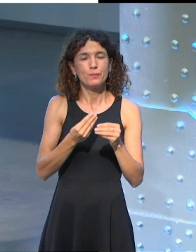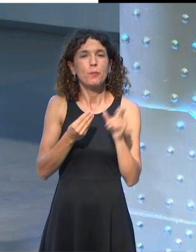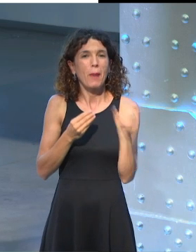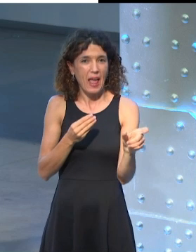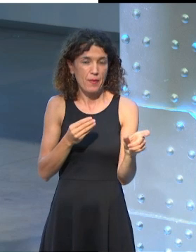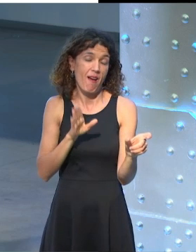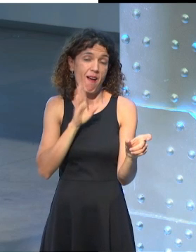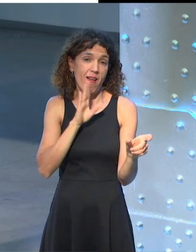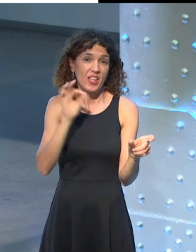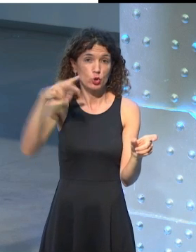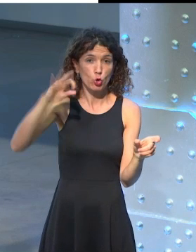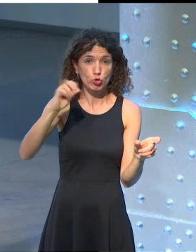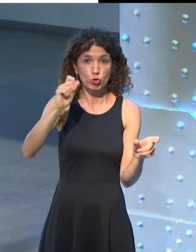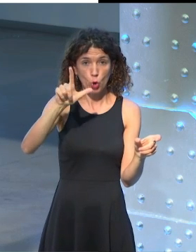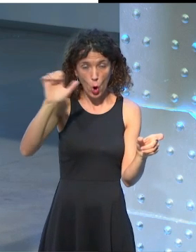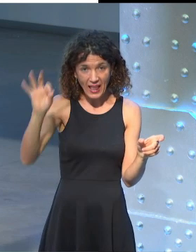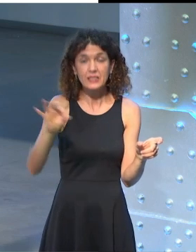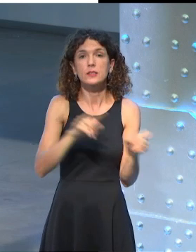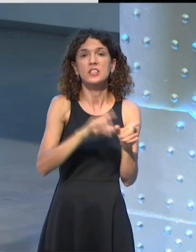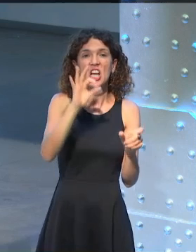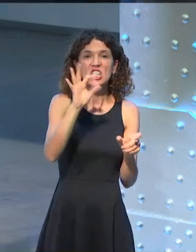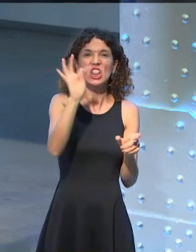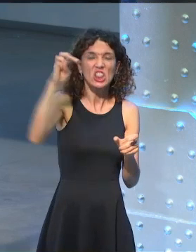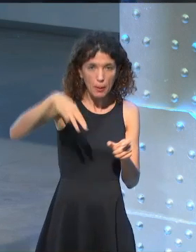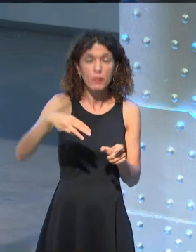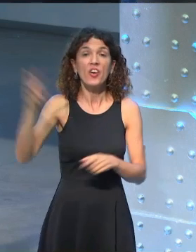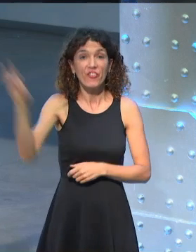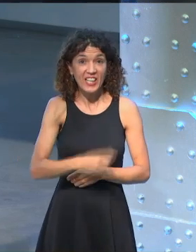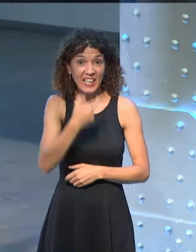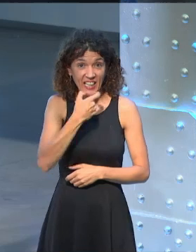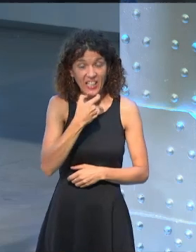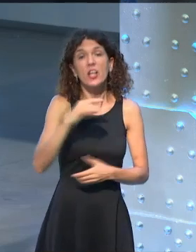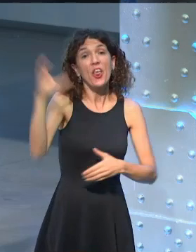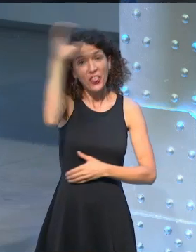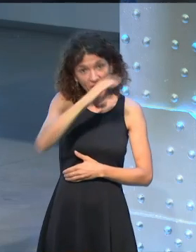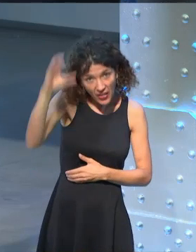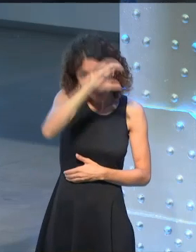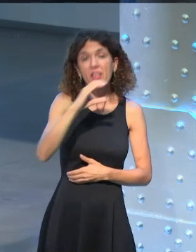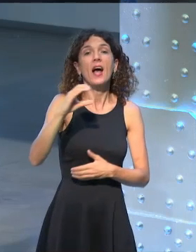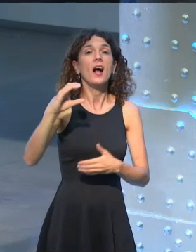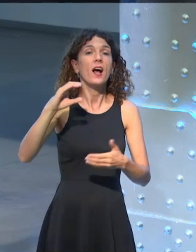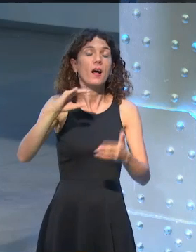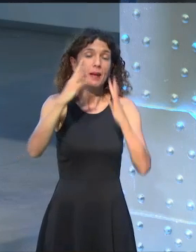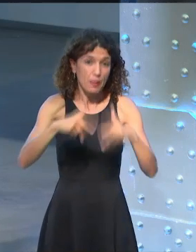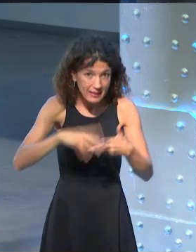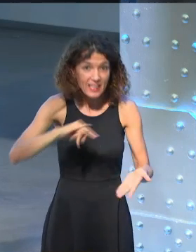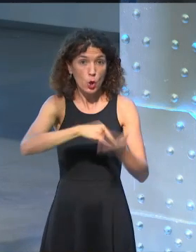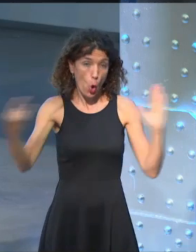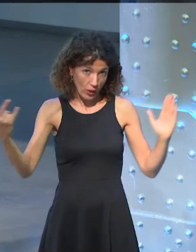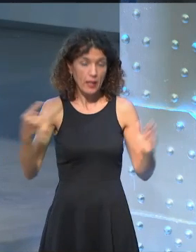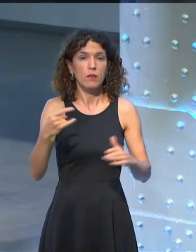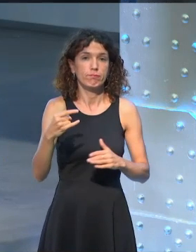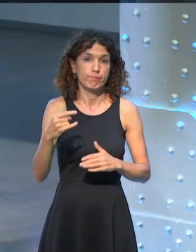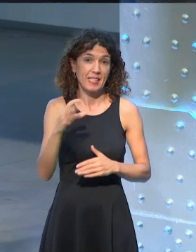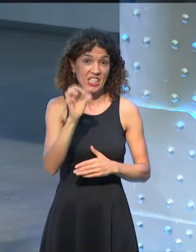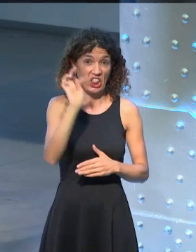que ha comentado Sonsoles, que se llama STEM, que viene del inglés, Science, Technology, Engineering and Mathematics. Y